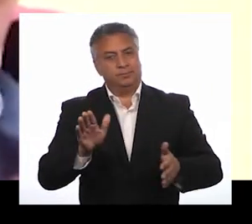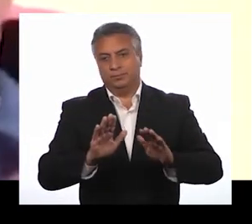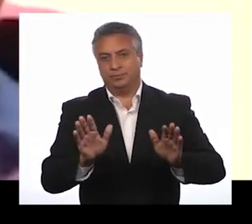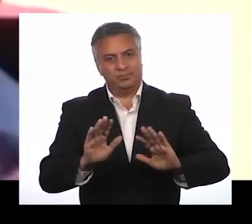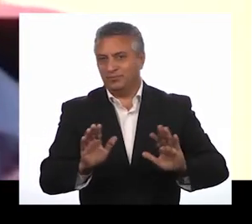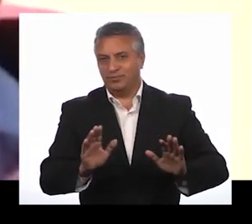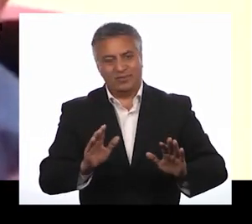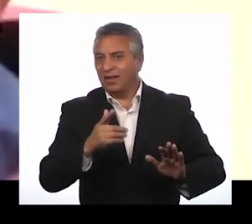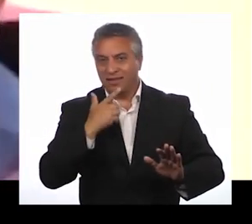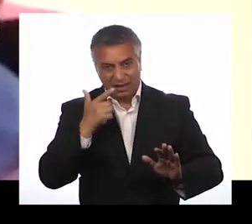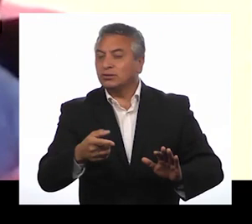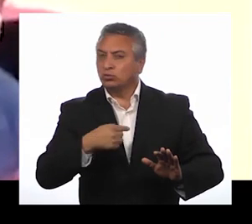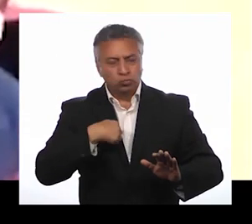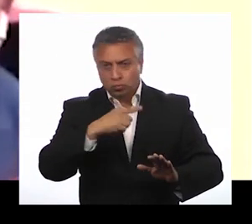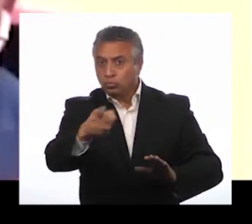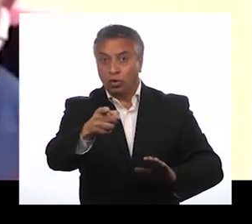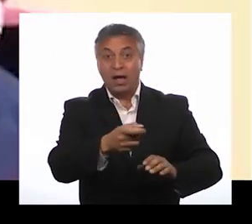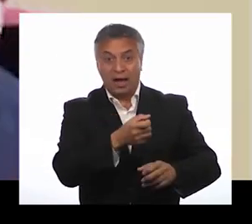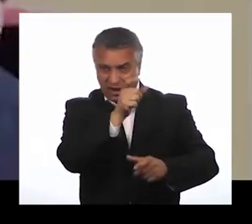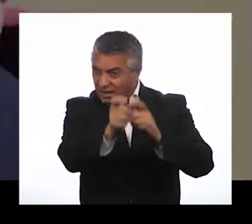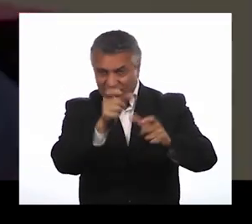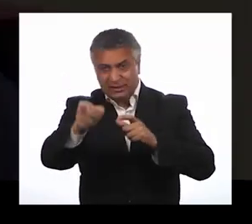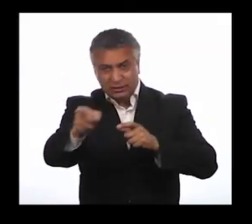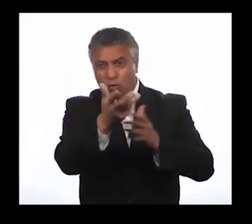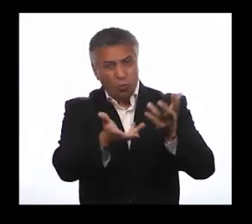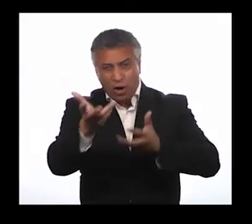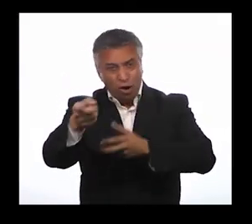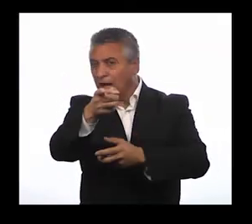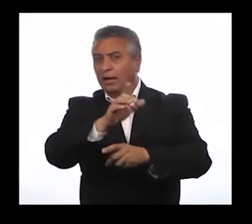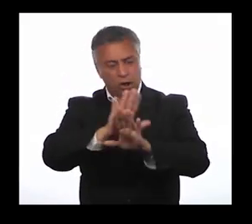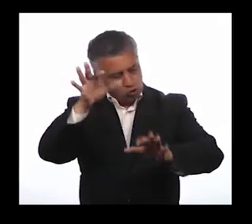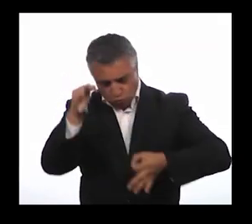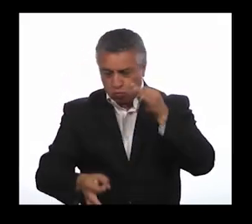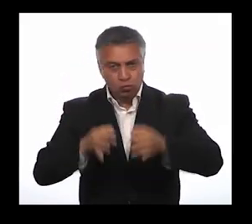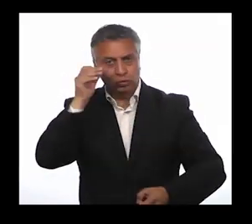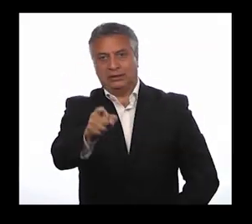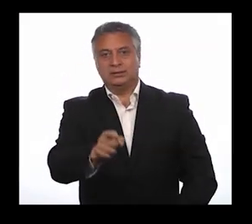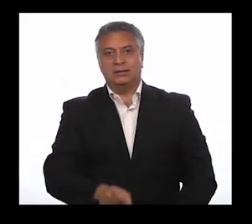igual que se haga justicia contra todo eso nomás.